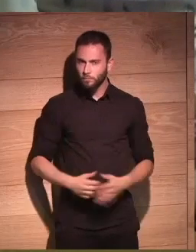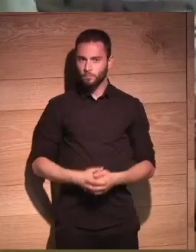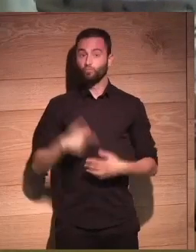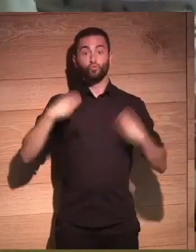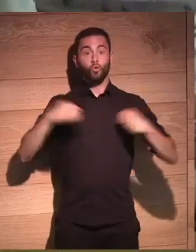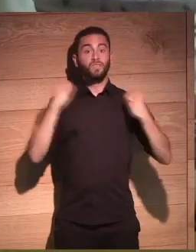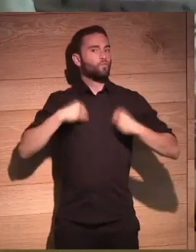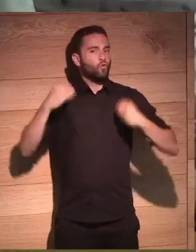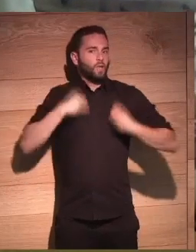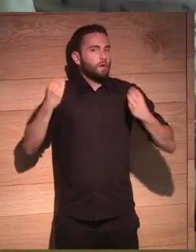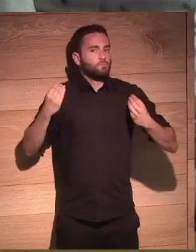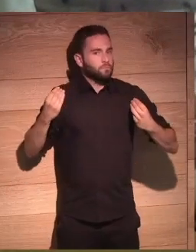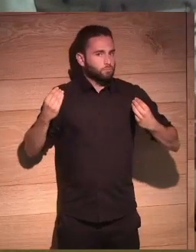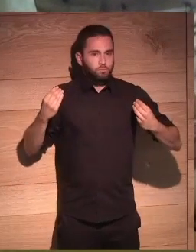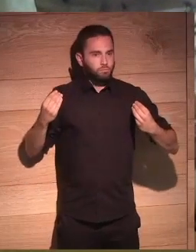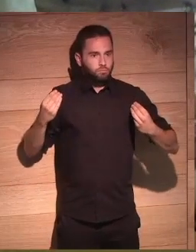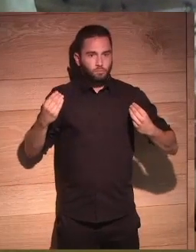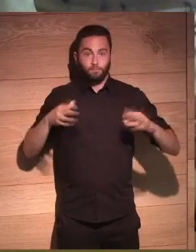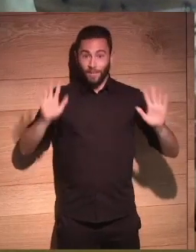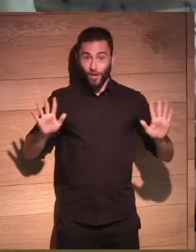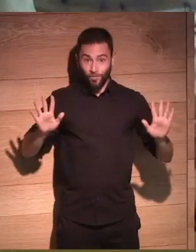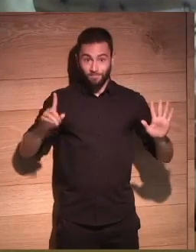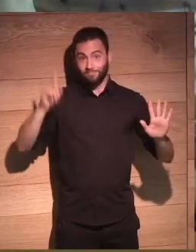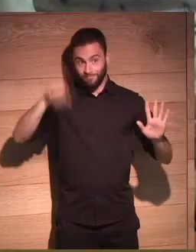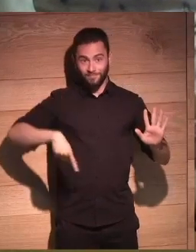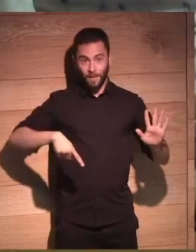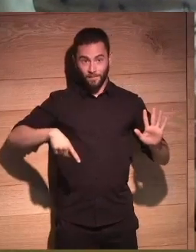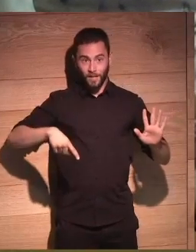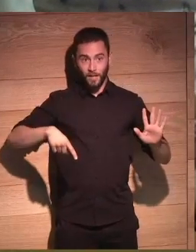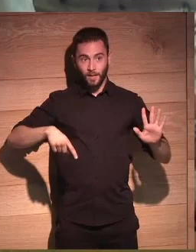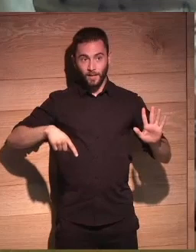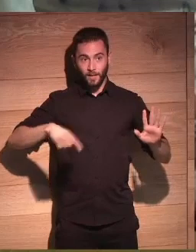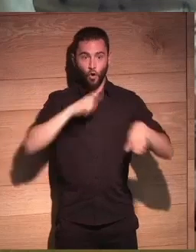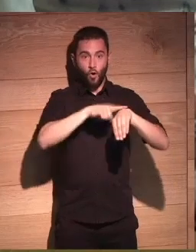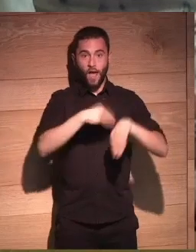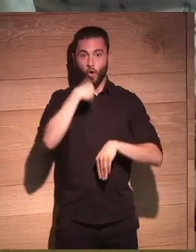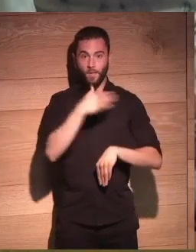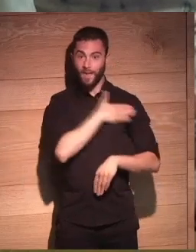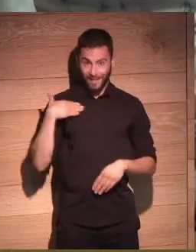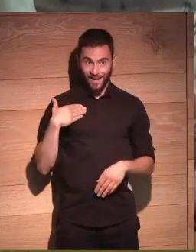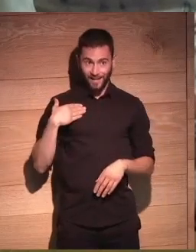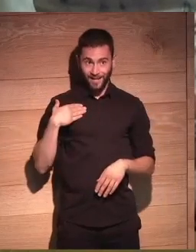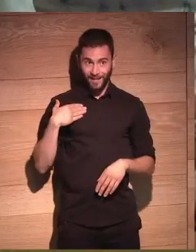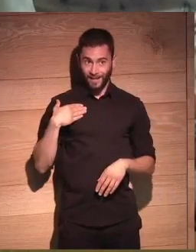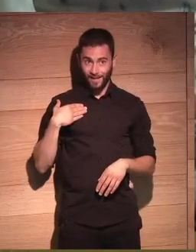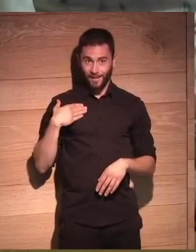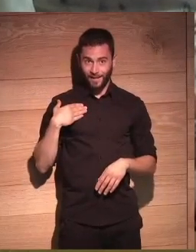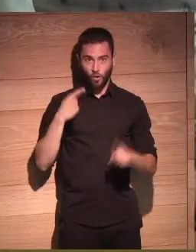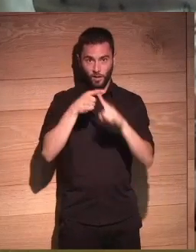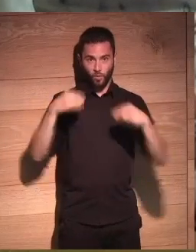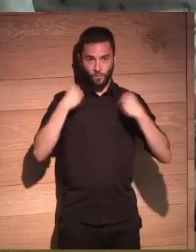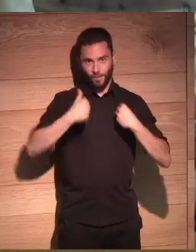Lo he disfrutado como... Pero es que a su vez estaba deseando que llegara la hora de la comida. Para